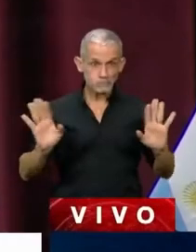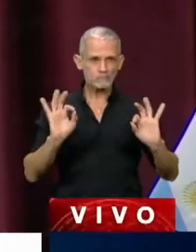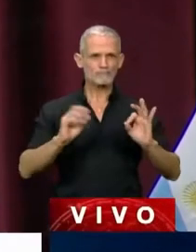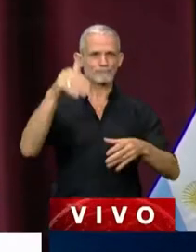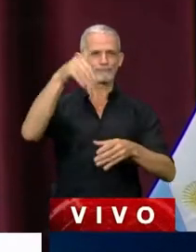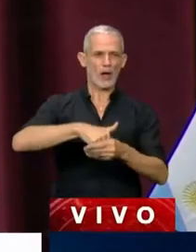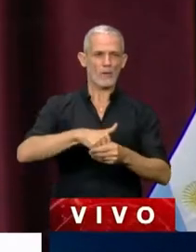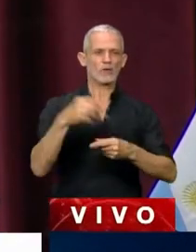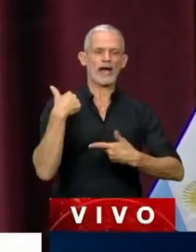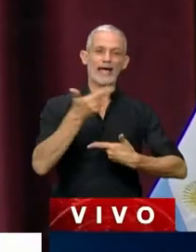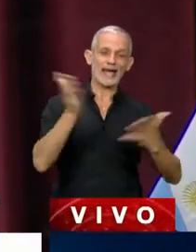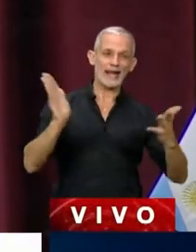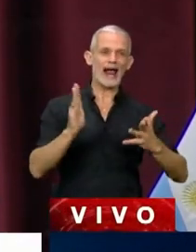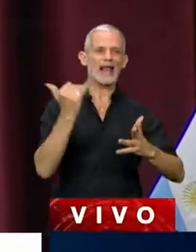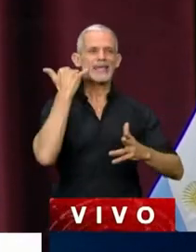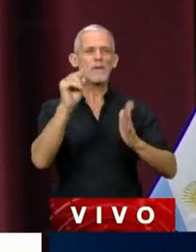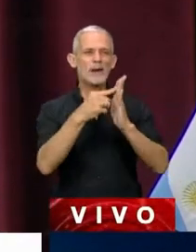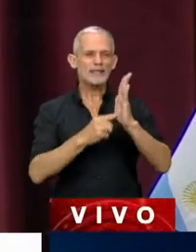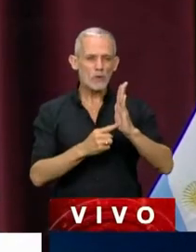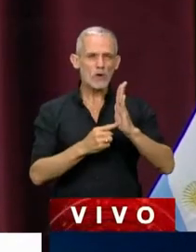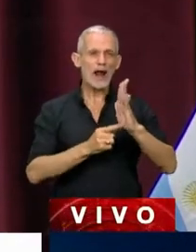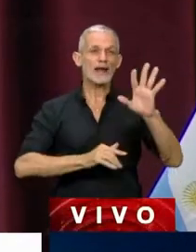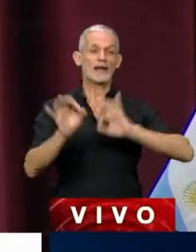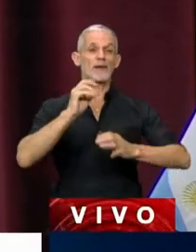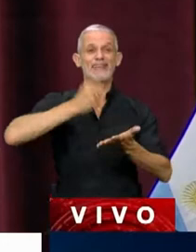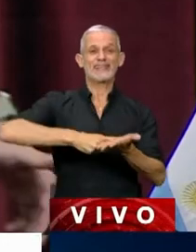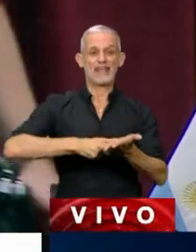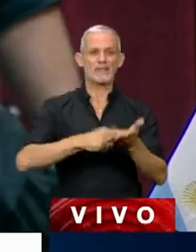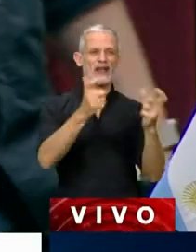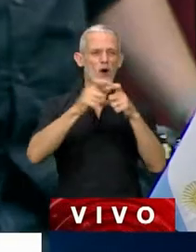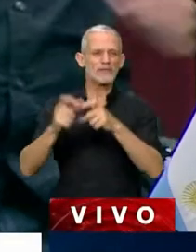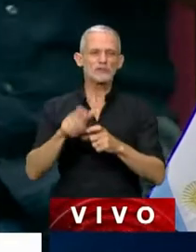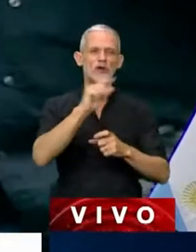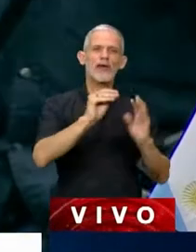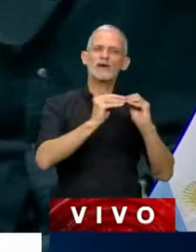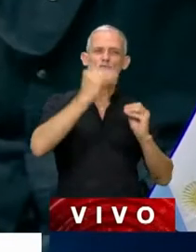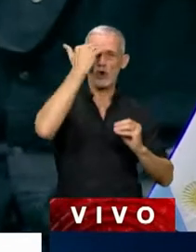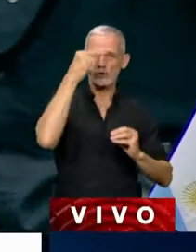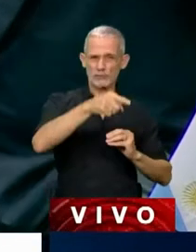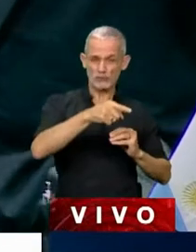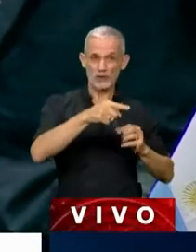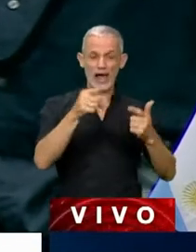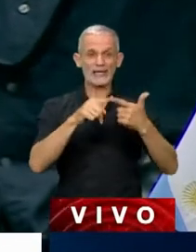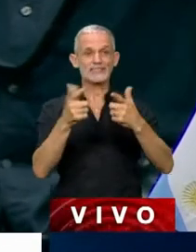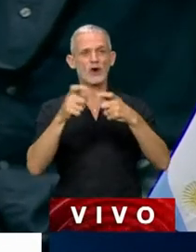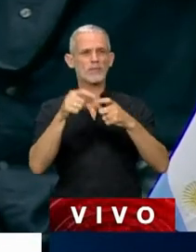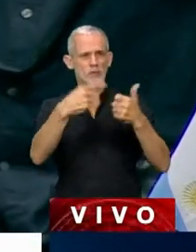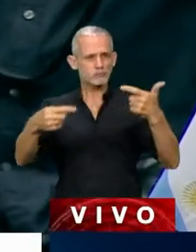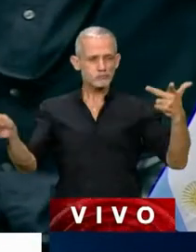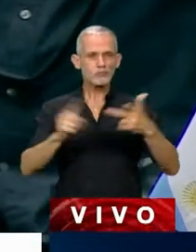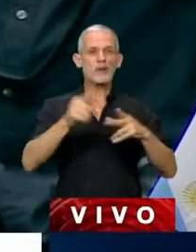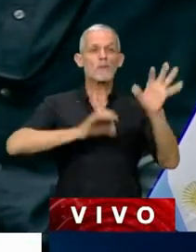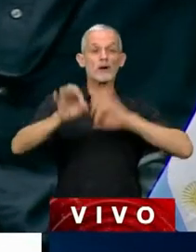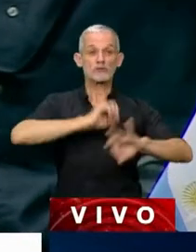vamos a votar en general y en particular el dictamen de las comisiones de asuntos constitucionales y otras recaído